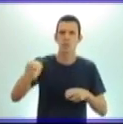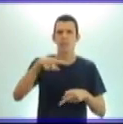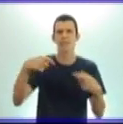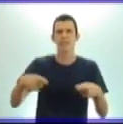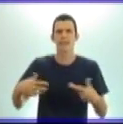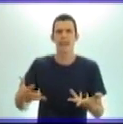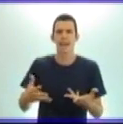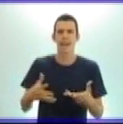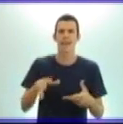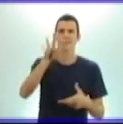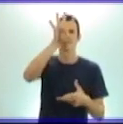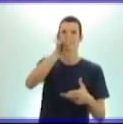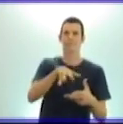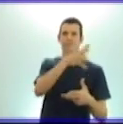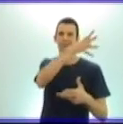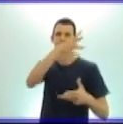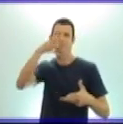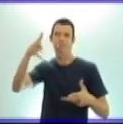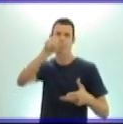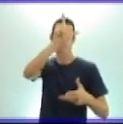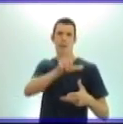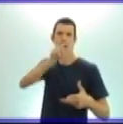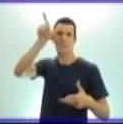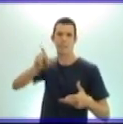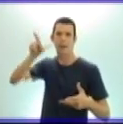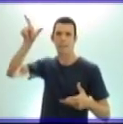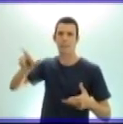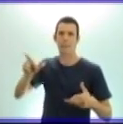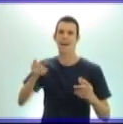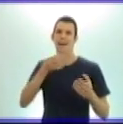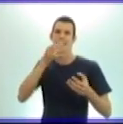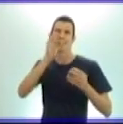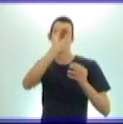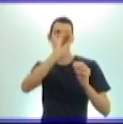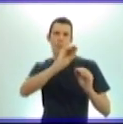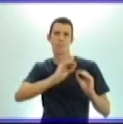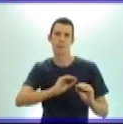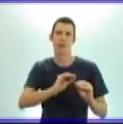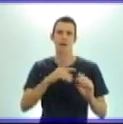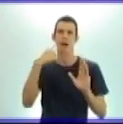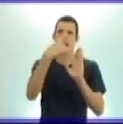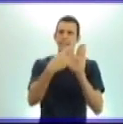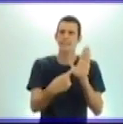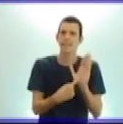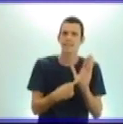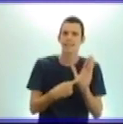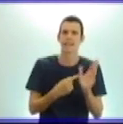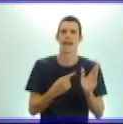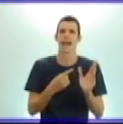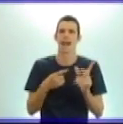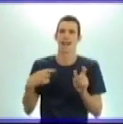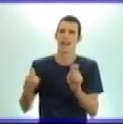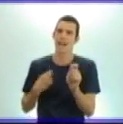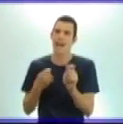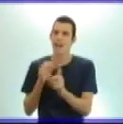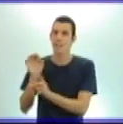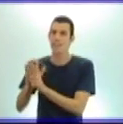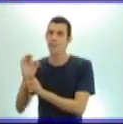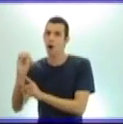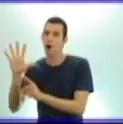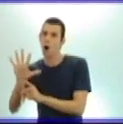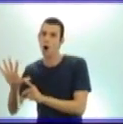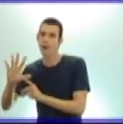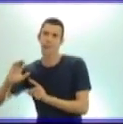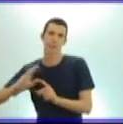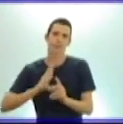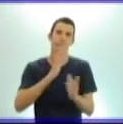corresponden a la invasión a Occidente y a la campaña oriental. Y estos son: Batalla de